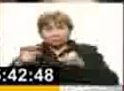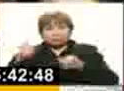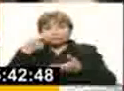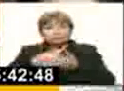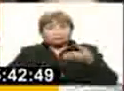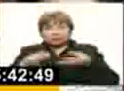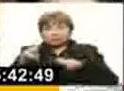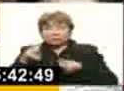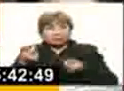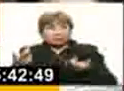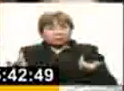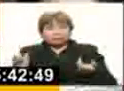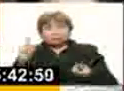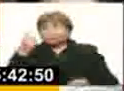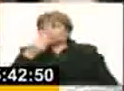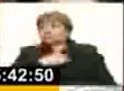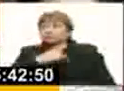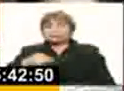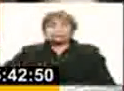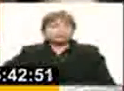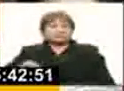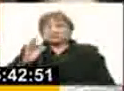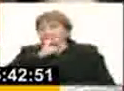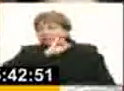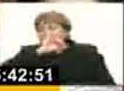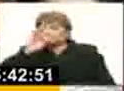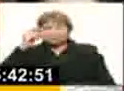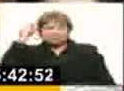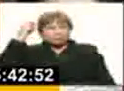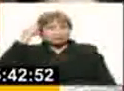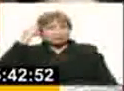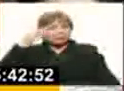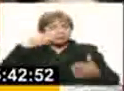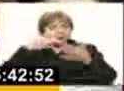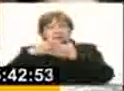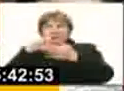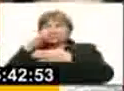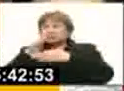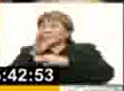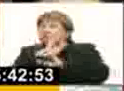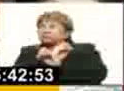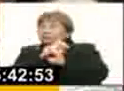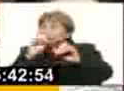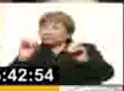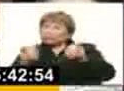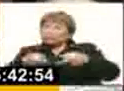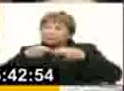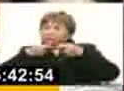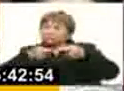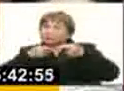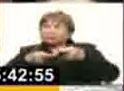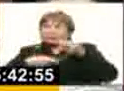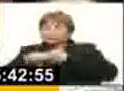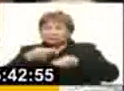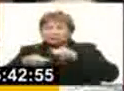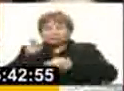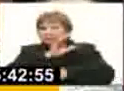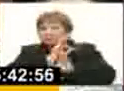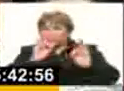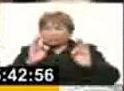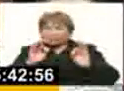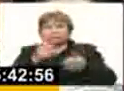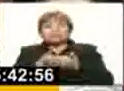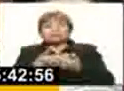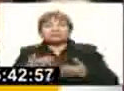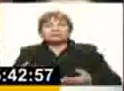presupuesto primer ministro nada de política de desarrollo de fronteras nada de lucha contra el narcotráfico nada de